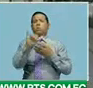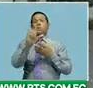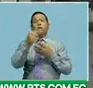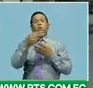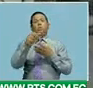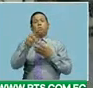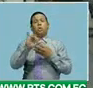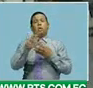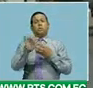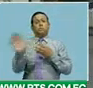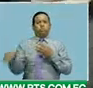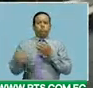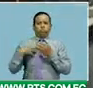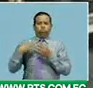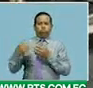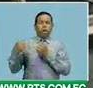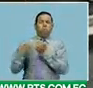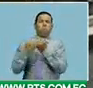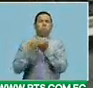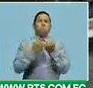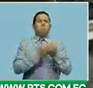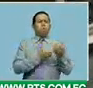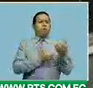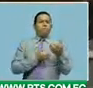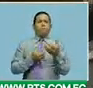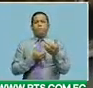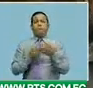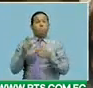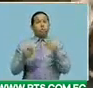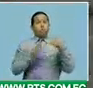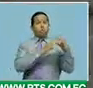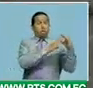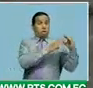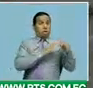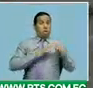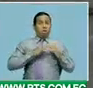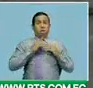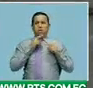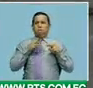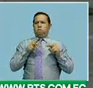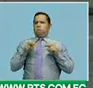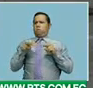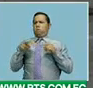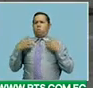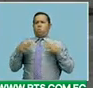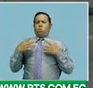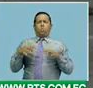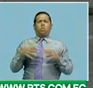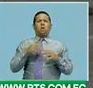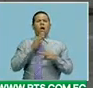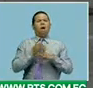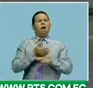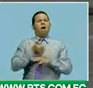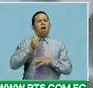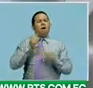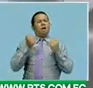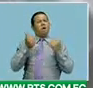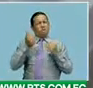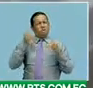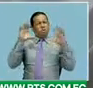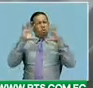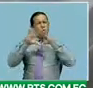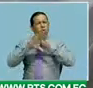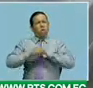mucha preocupación, veían cómo trabajaban los bomberos. Dicen que el calor fue intenso durante horas de la noche, que por